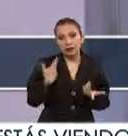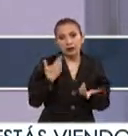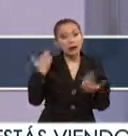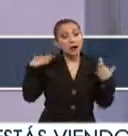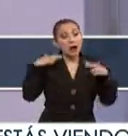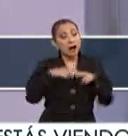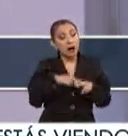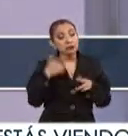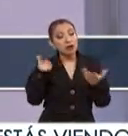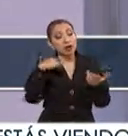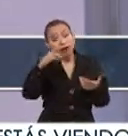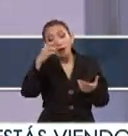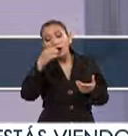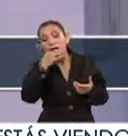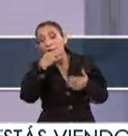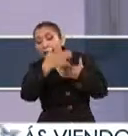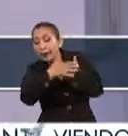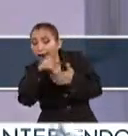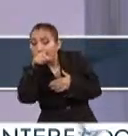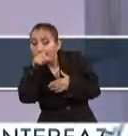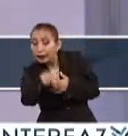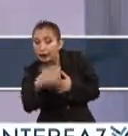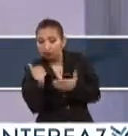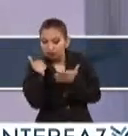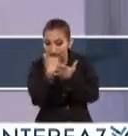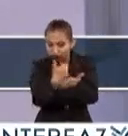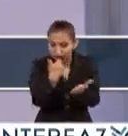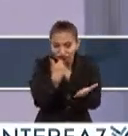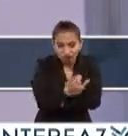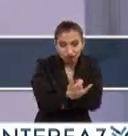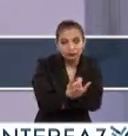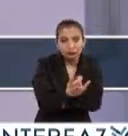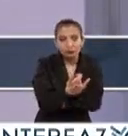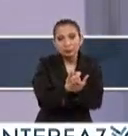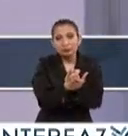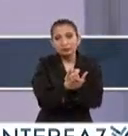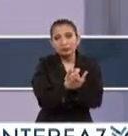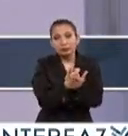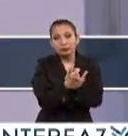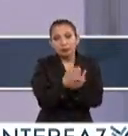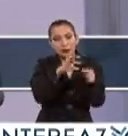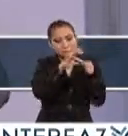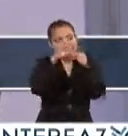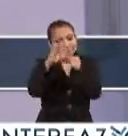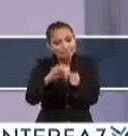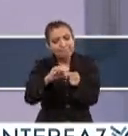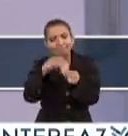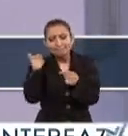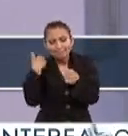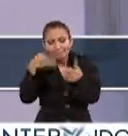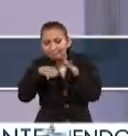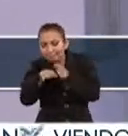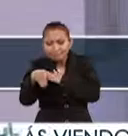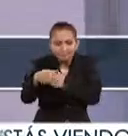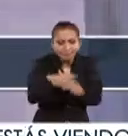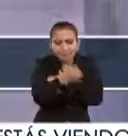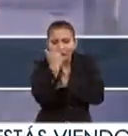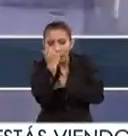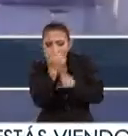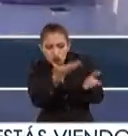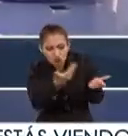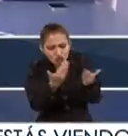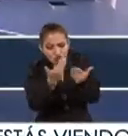profesor recordar y tutelar y un poco llevarle de mano por lo oscuro bosque, pero